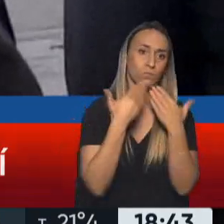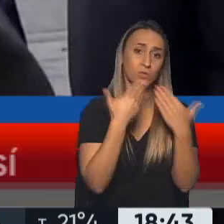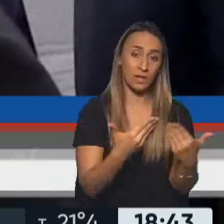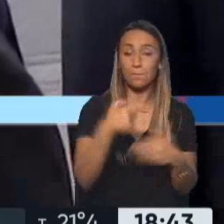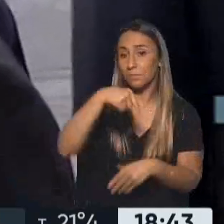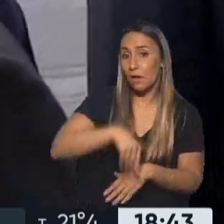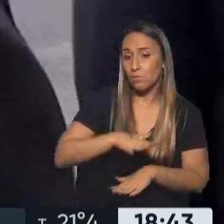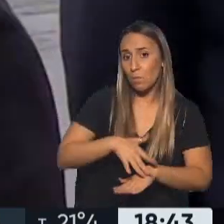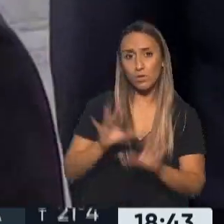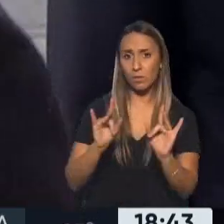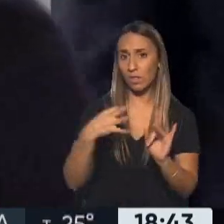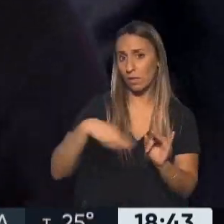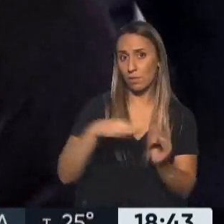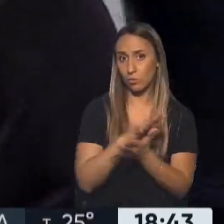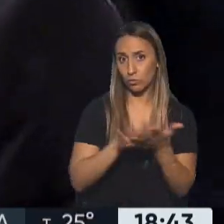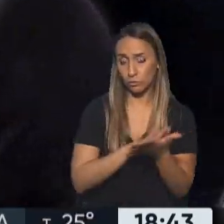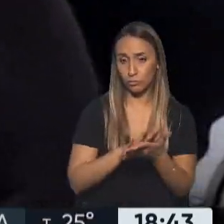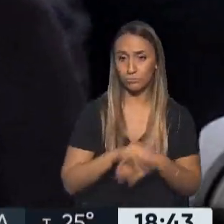Argentina y tenemos que resolverlo.